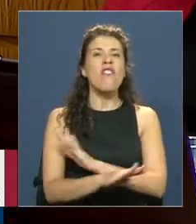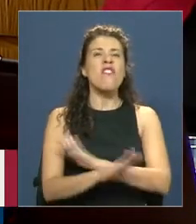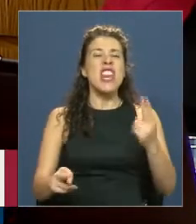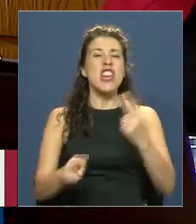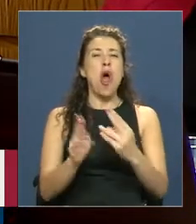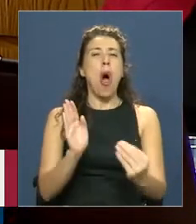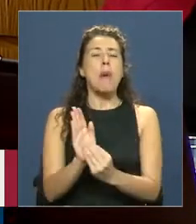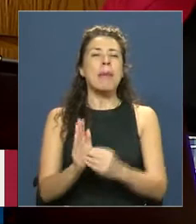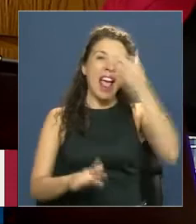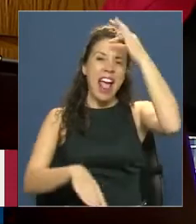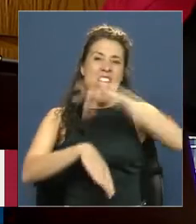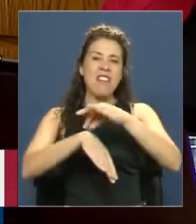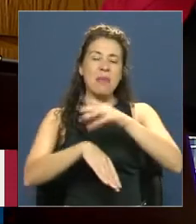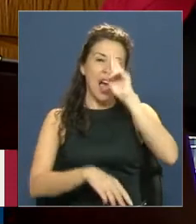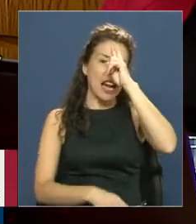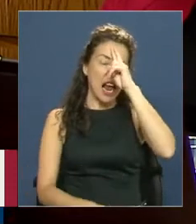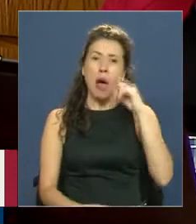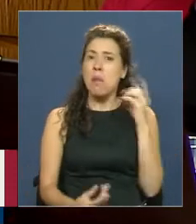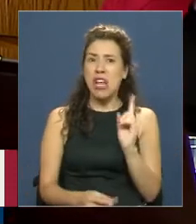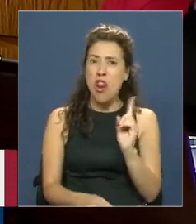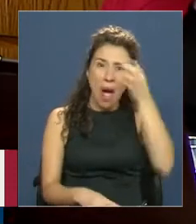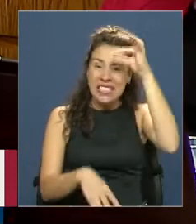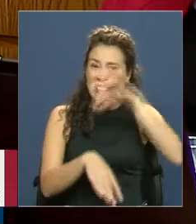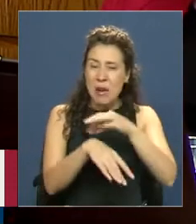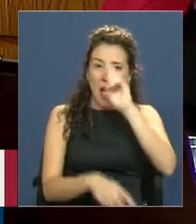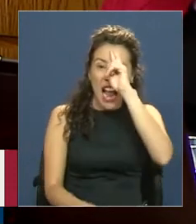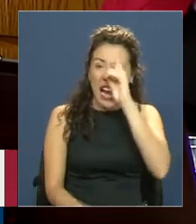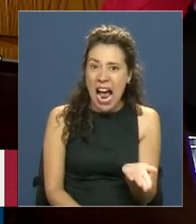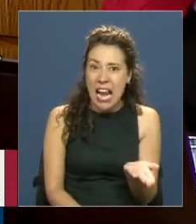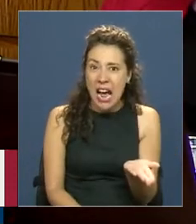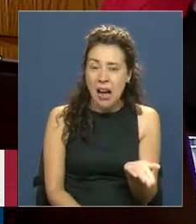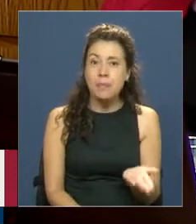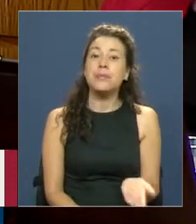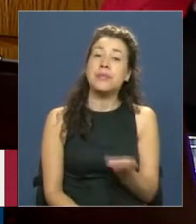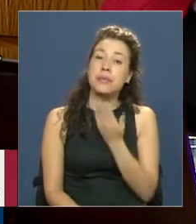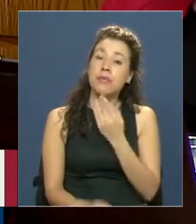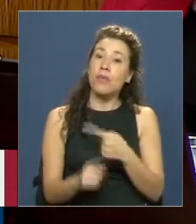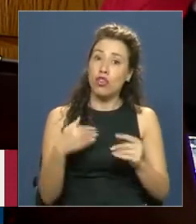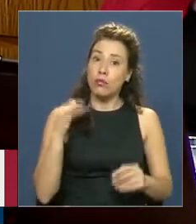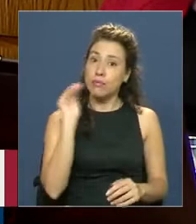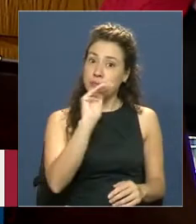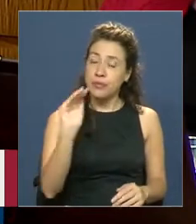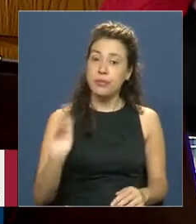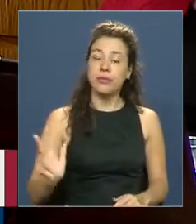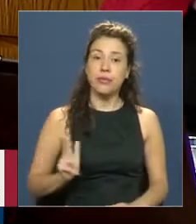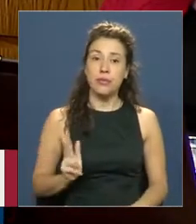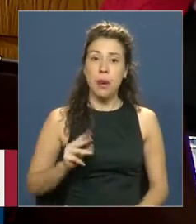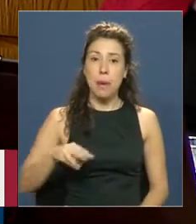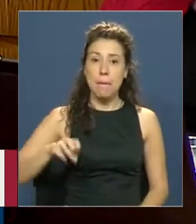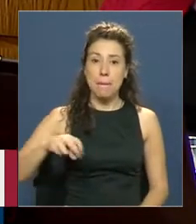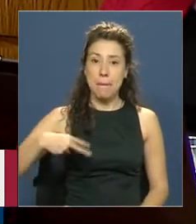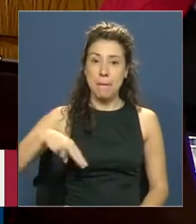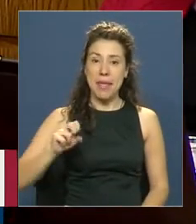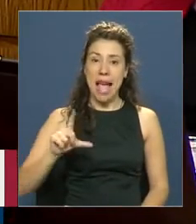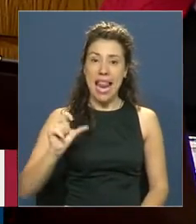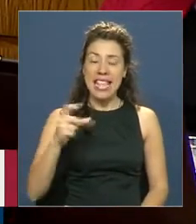enfermedades raras, porque no hay enfermedades raras. Pero al mismo tiempo le hago un llamado al señor Mañalich o a quien